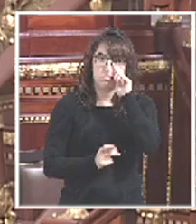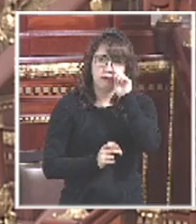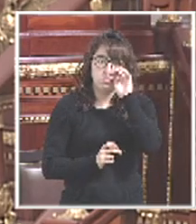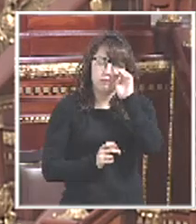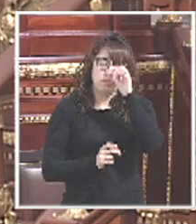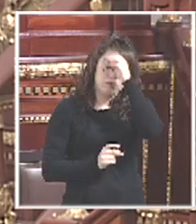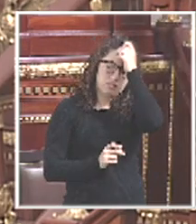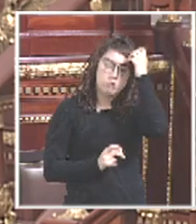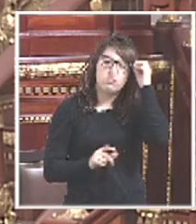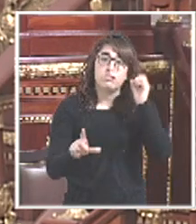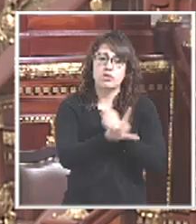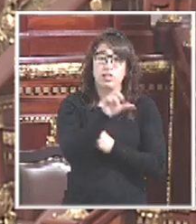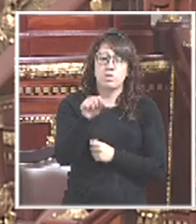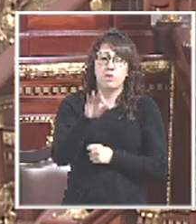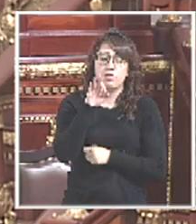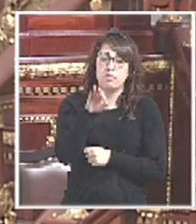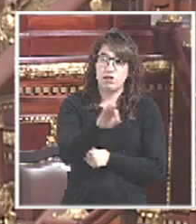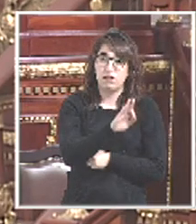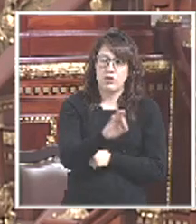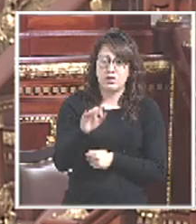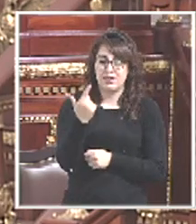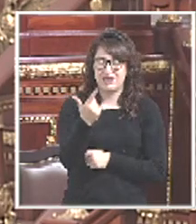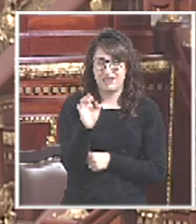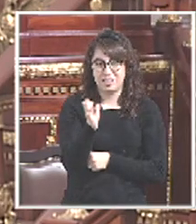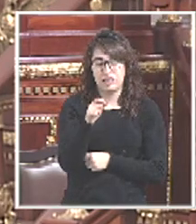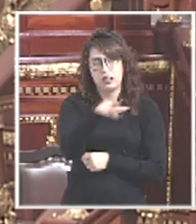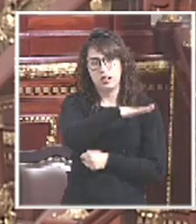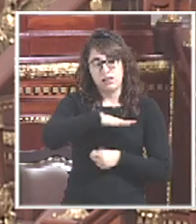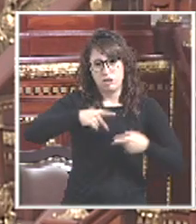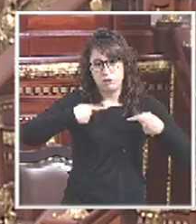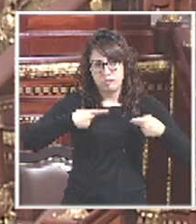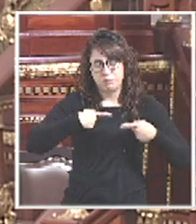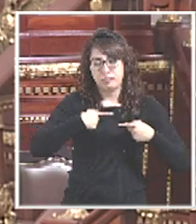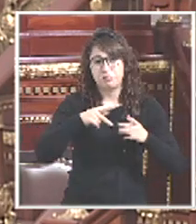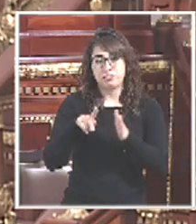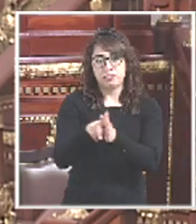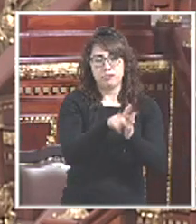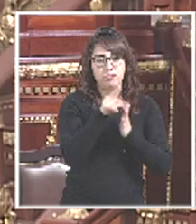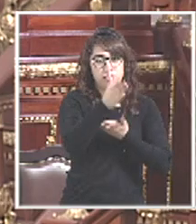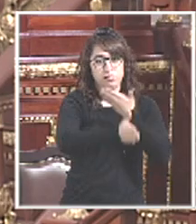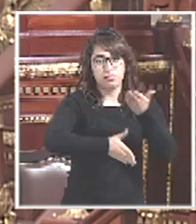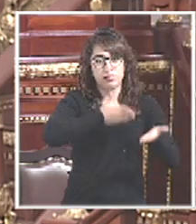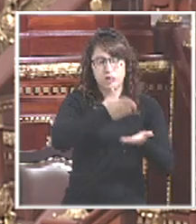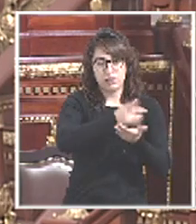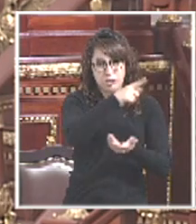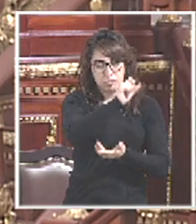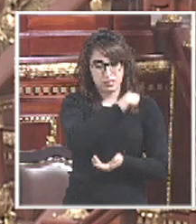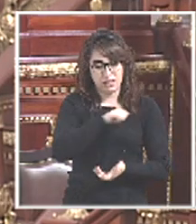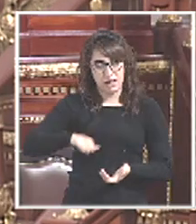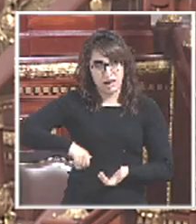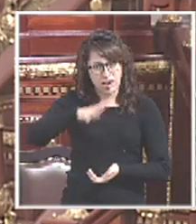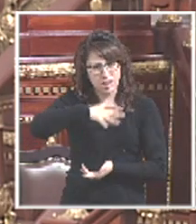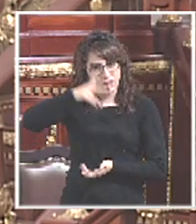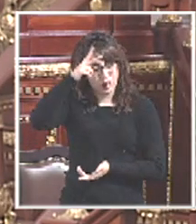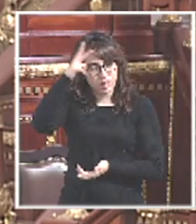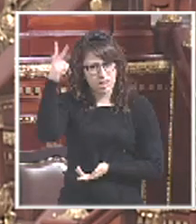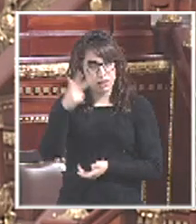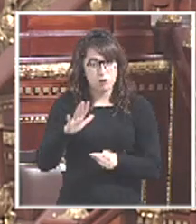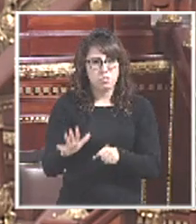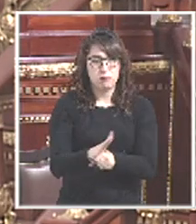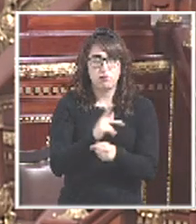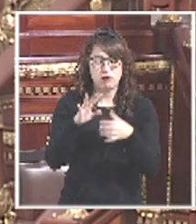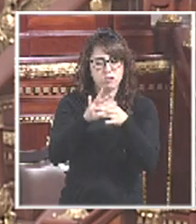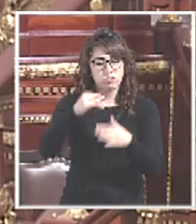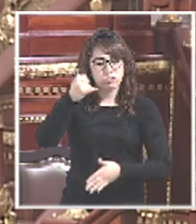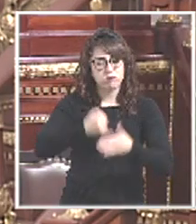de enero del presente año, los vecinos del lugar presentaron una queja ante el módulo de atención ciudadana del suscrito, derivado de la falta de